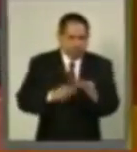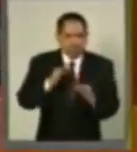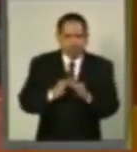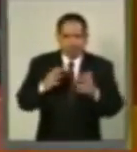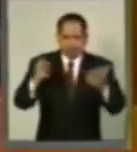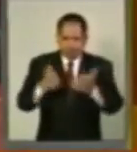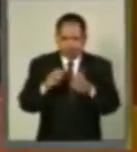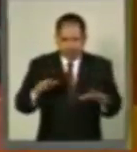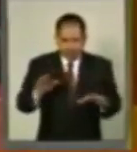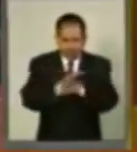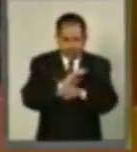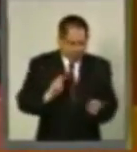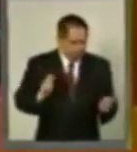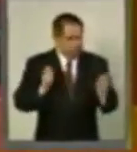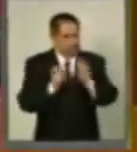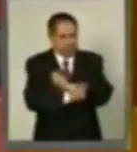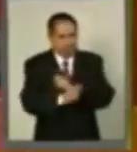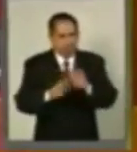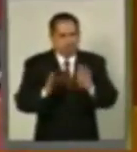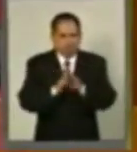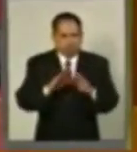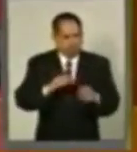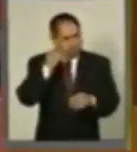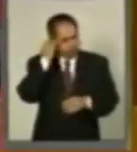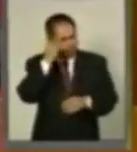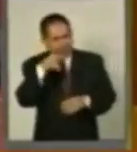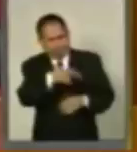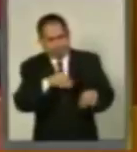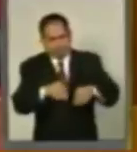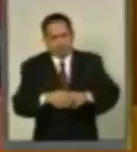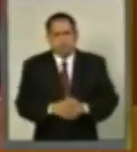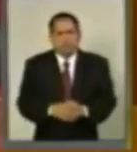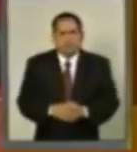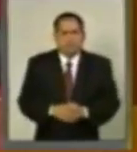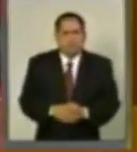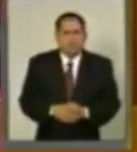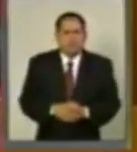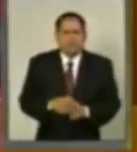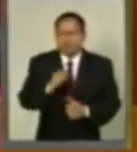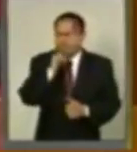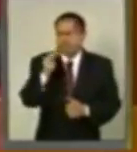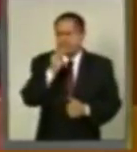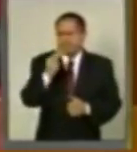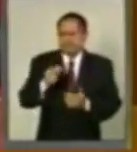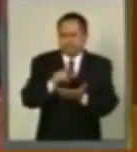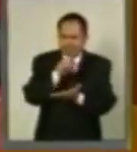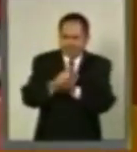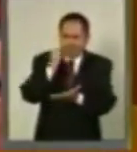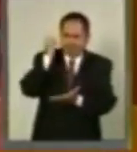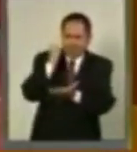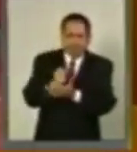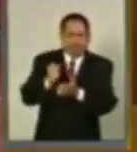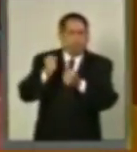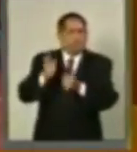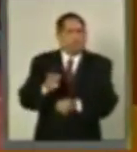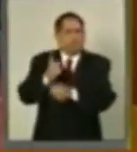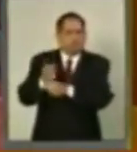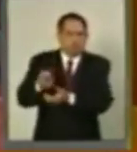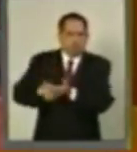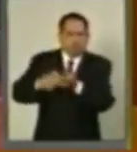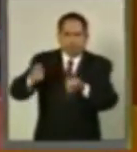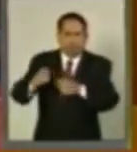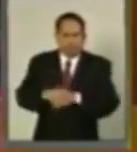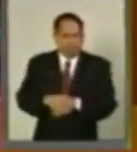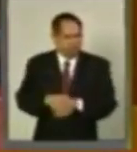un replanteamiento general de la estrategia. No se requiere aprobar la ley de seguridad interior. Ahí